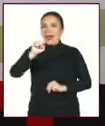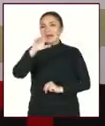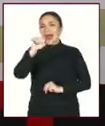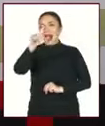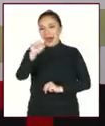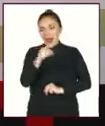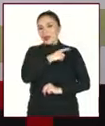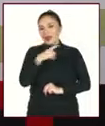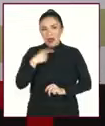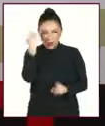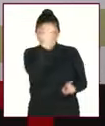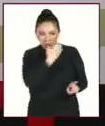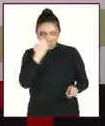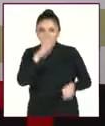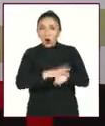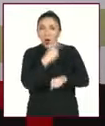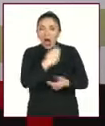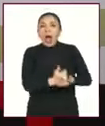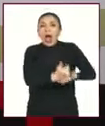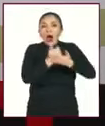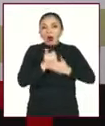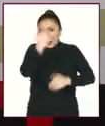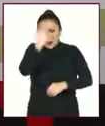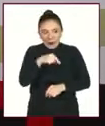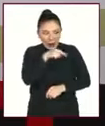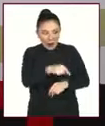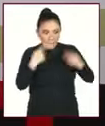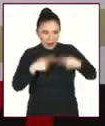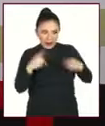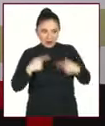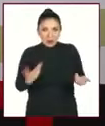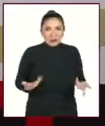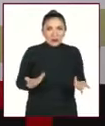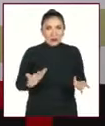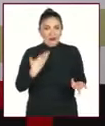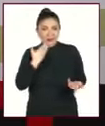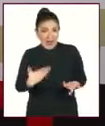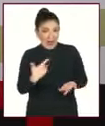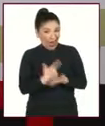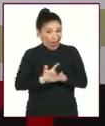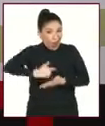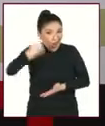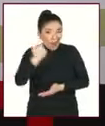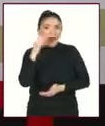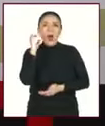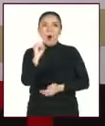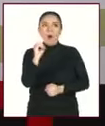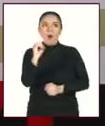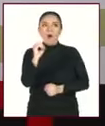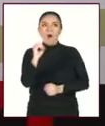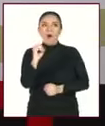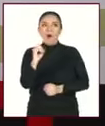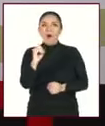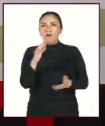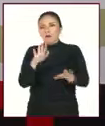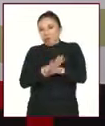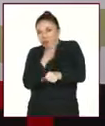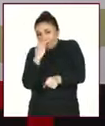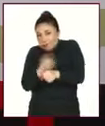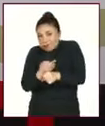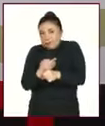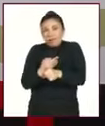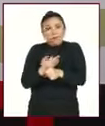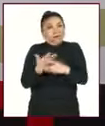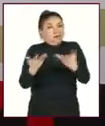Glasgow, porque eso nos va a dar parámetros para saber qué tan fuerte o difícil o